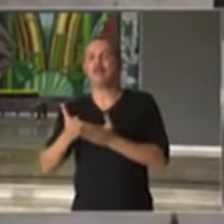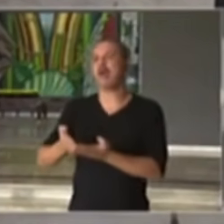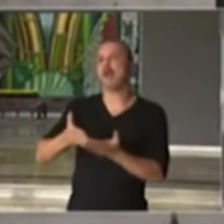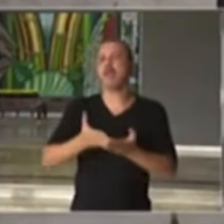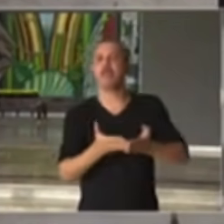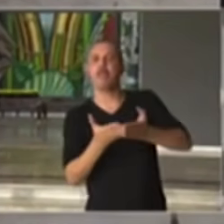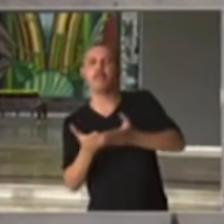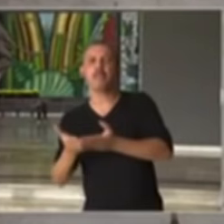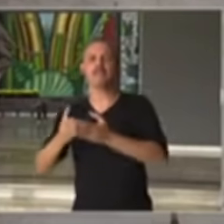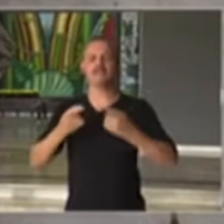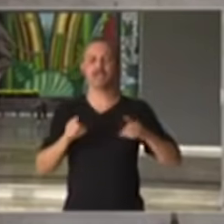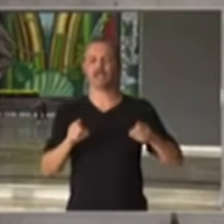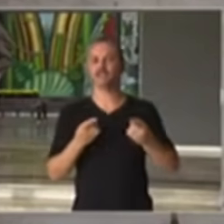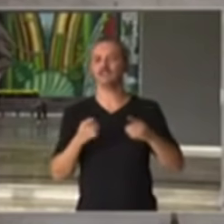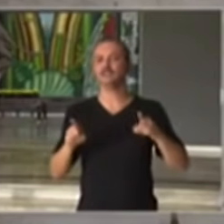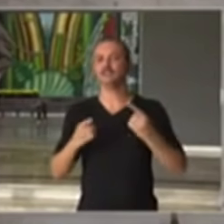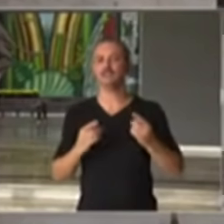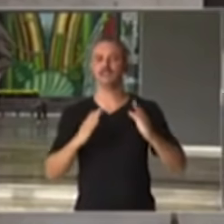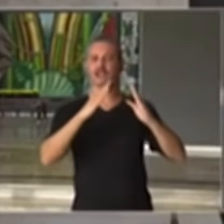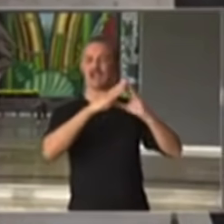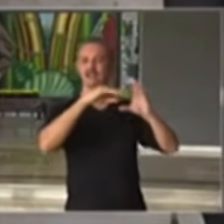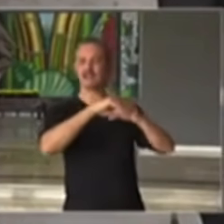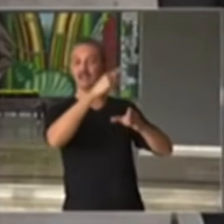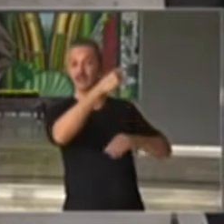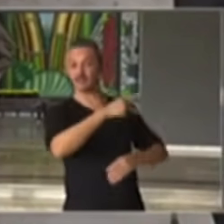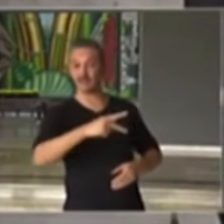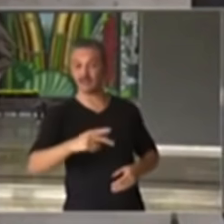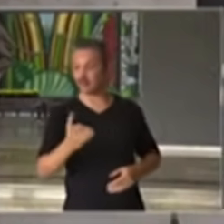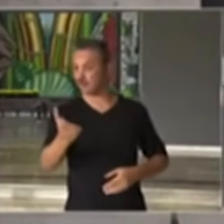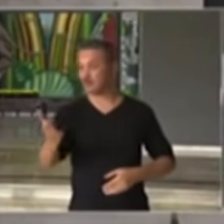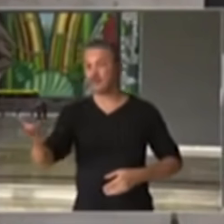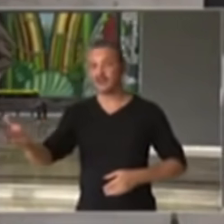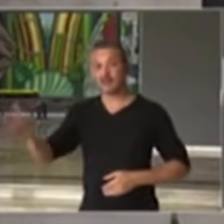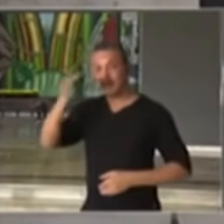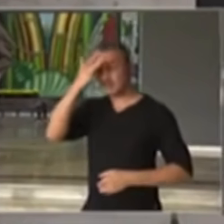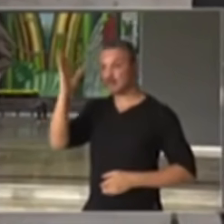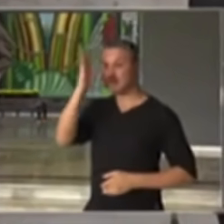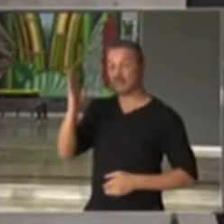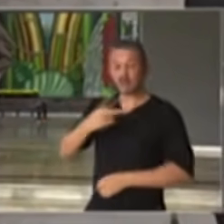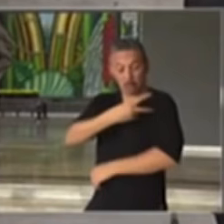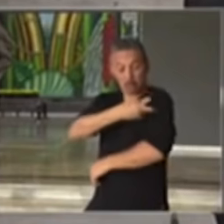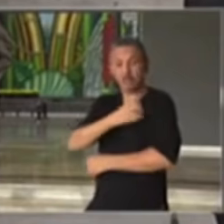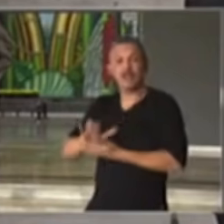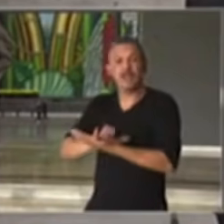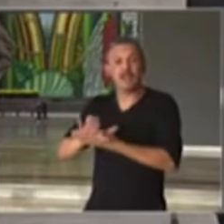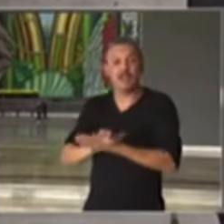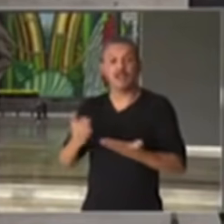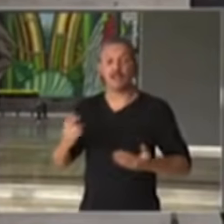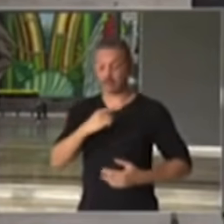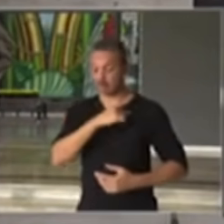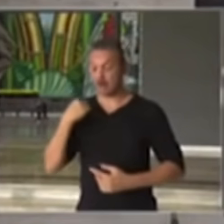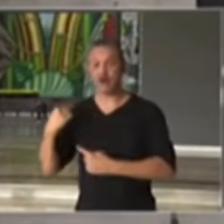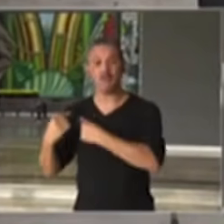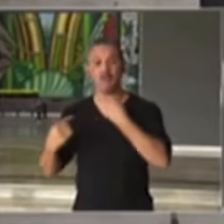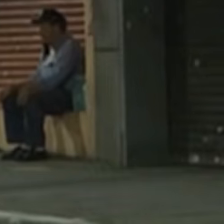su casa mientras tanto los brasileños sufren sin vacuna y mueren en brasil sin imagen